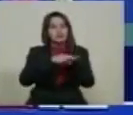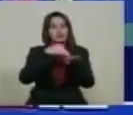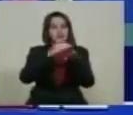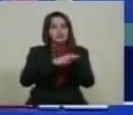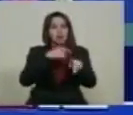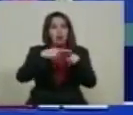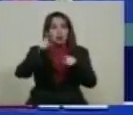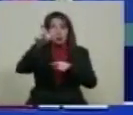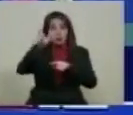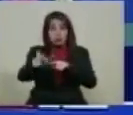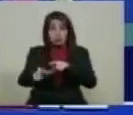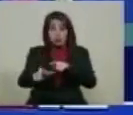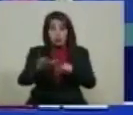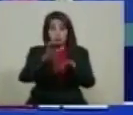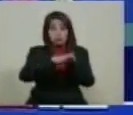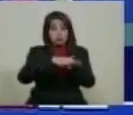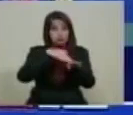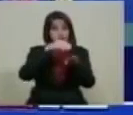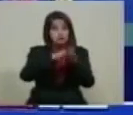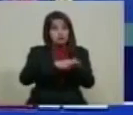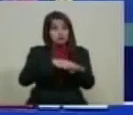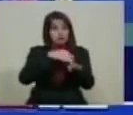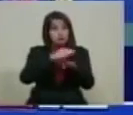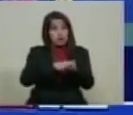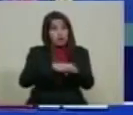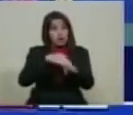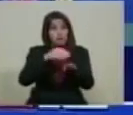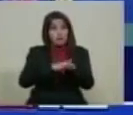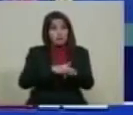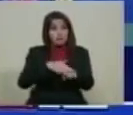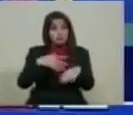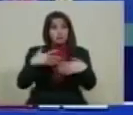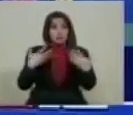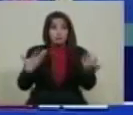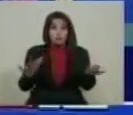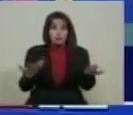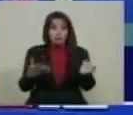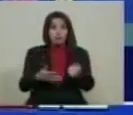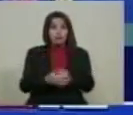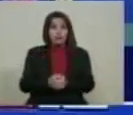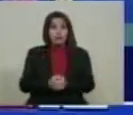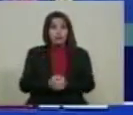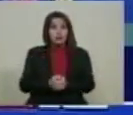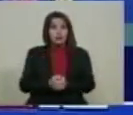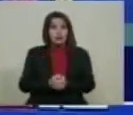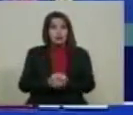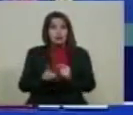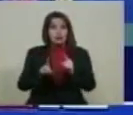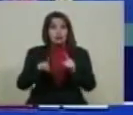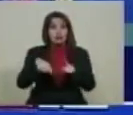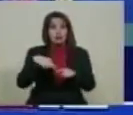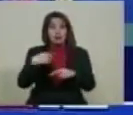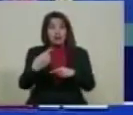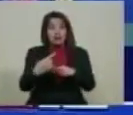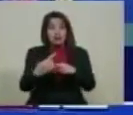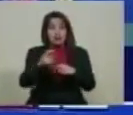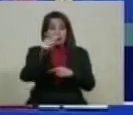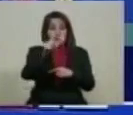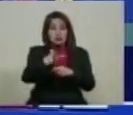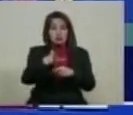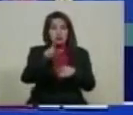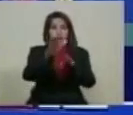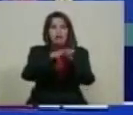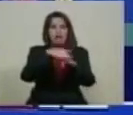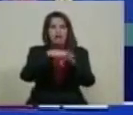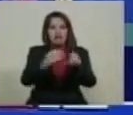Y el individualismo. Y a veces de ese masaje surgen monstruos